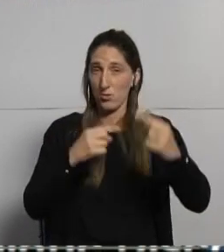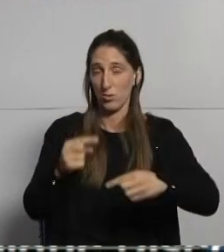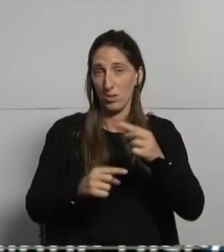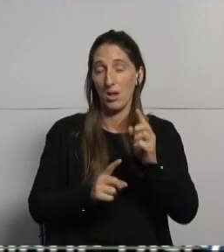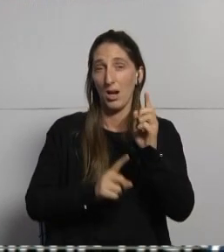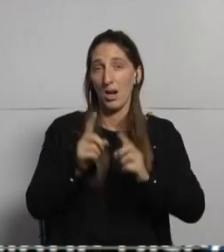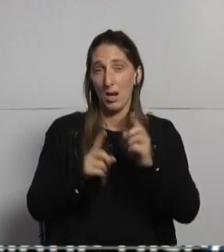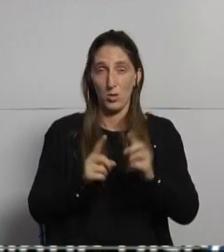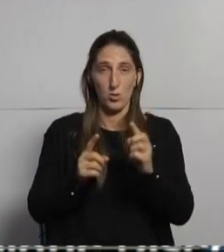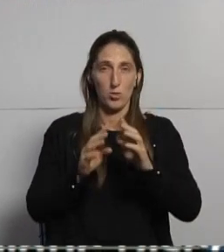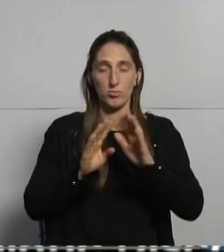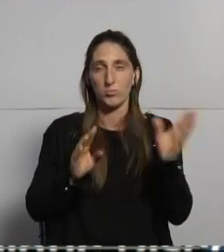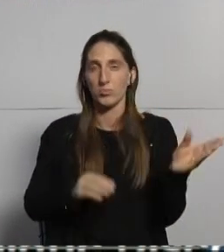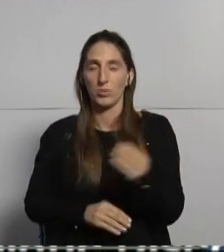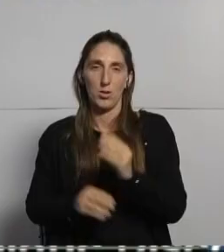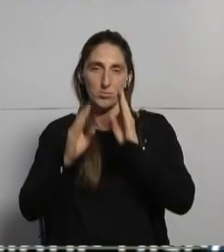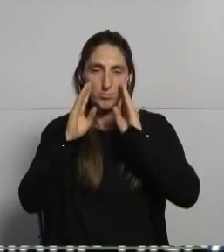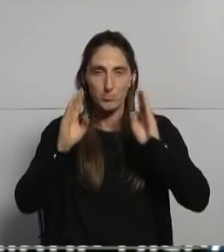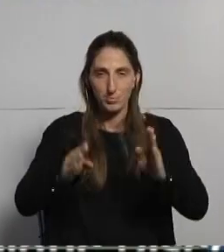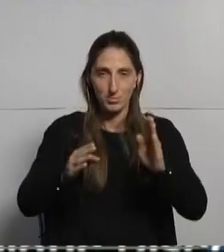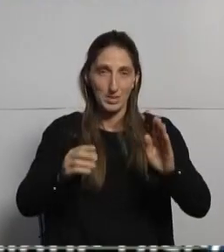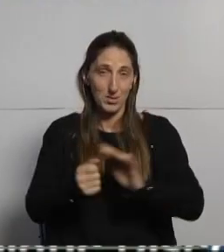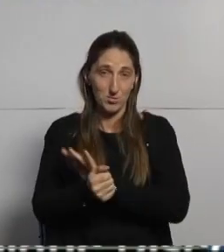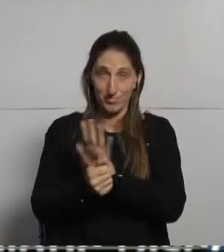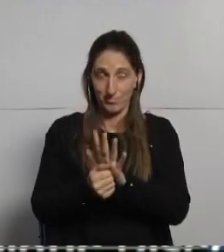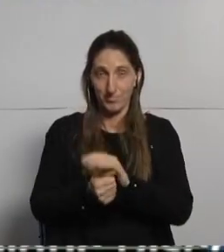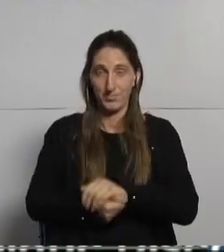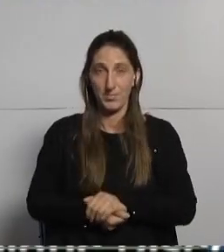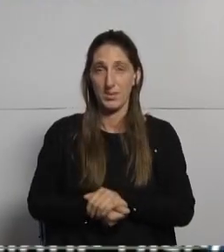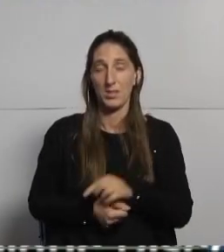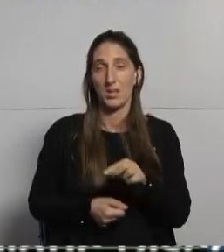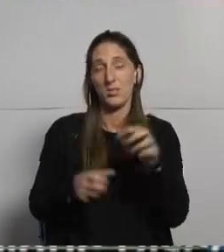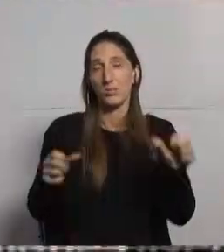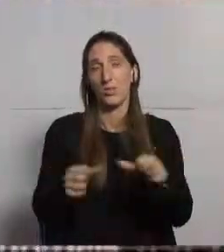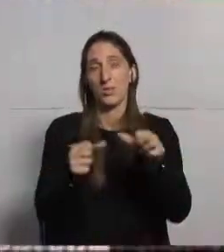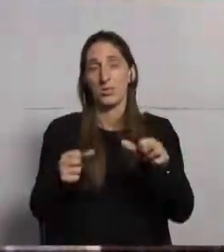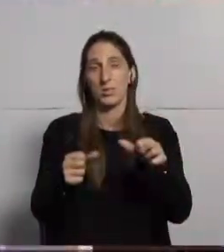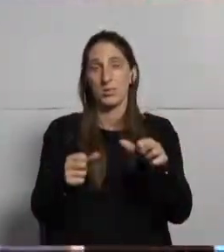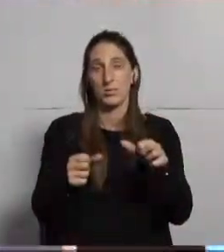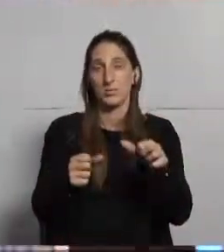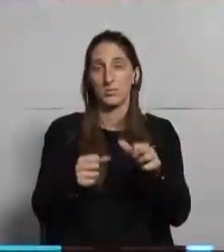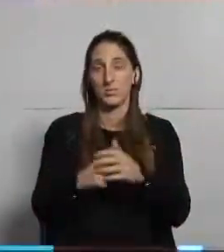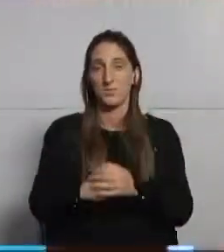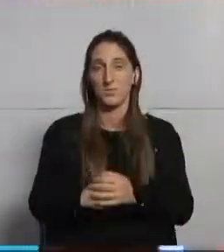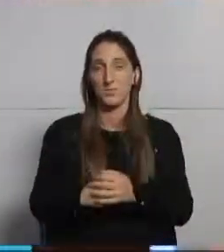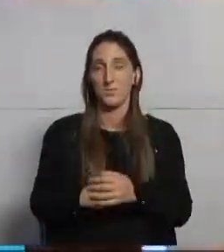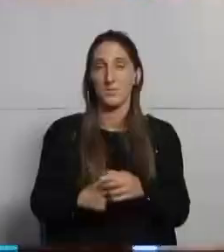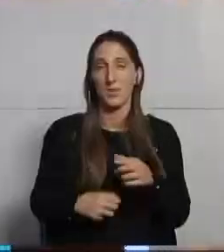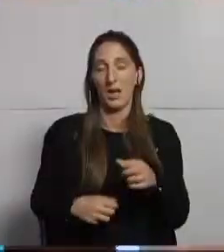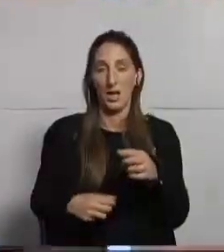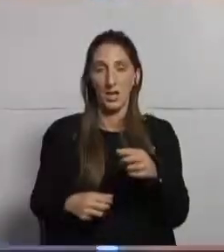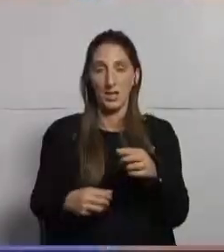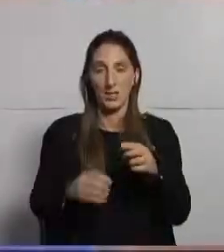el boom y está todo el mundo centrado en el tema de la pandemia, esto hace que haya una